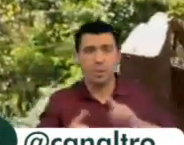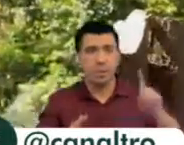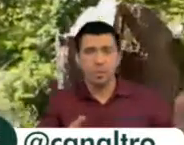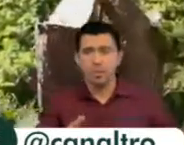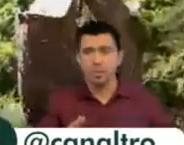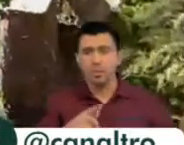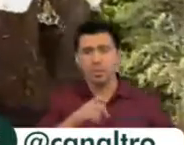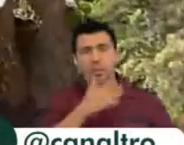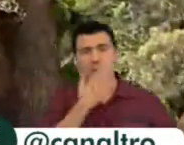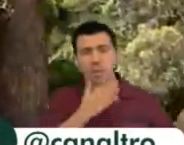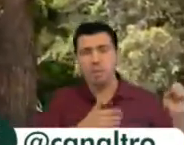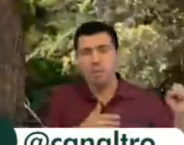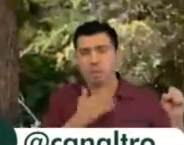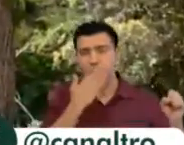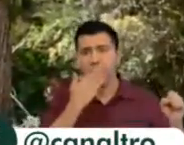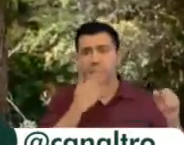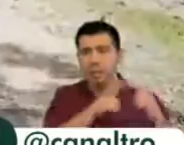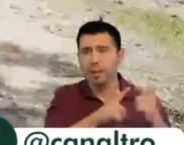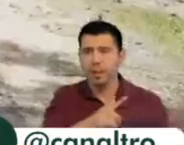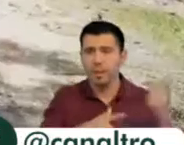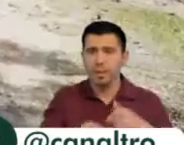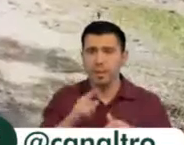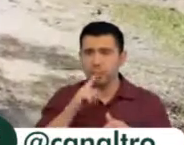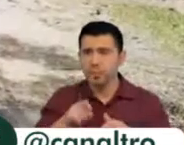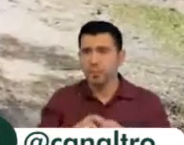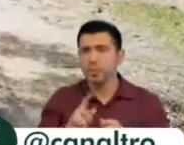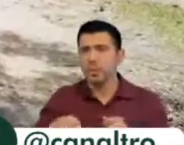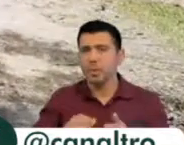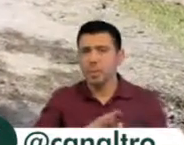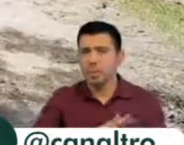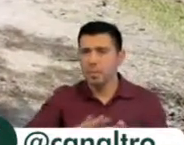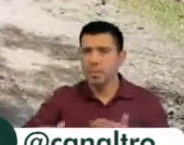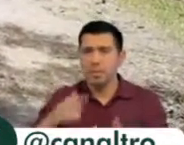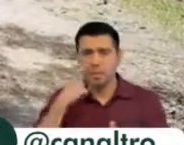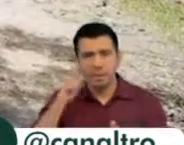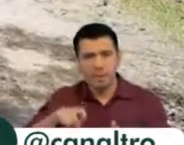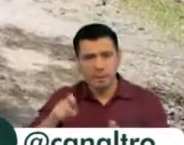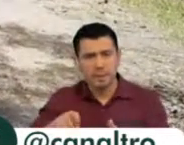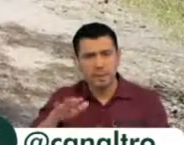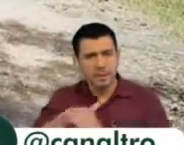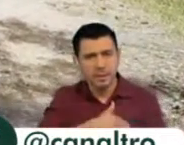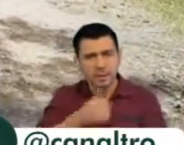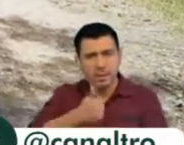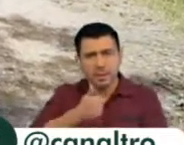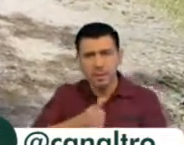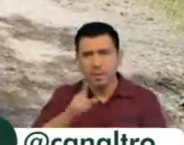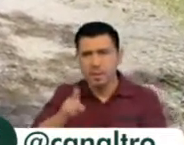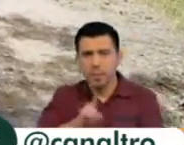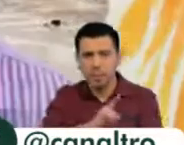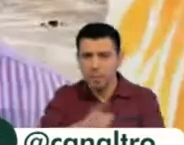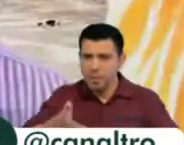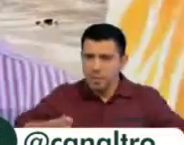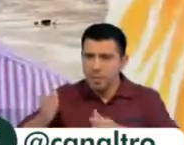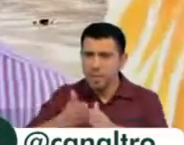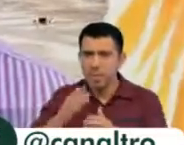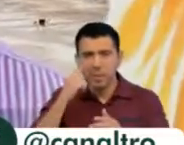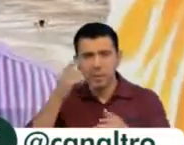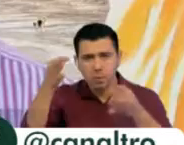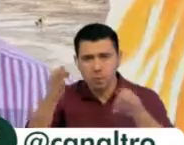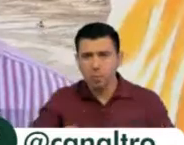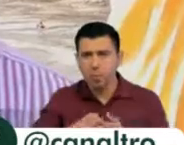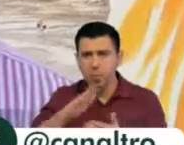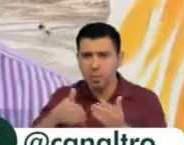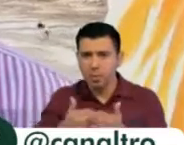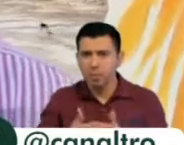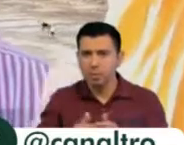pavimentar. Es importante que la Interventoría y el Instituto Nacional de Vías le hagan un seguimiento riguroso para que se cumpla el propósito general y no vaya a pasar